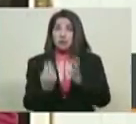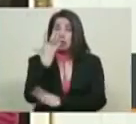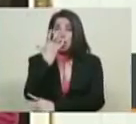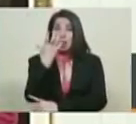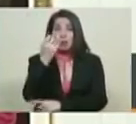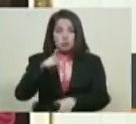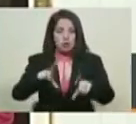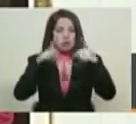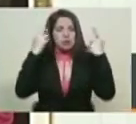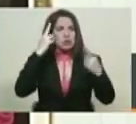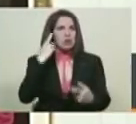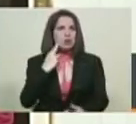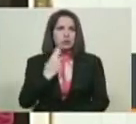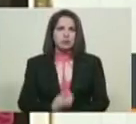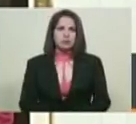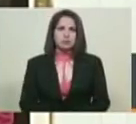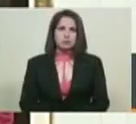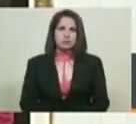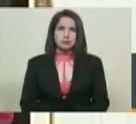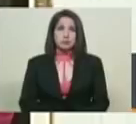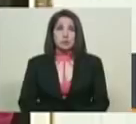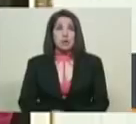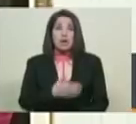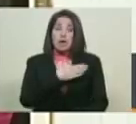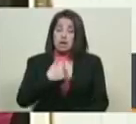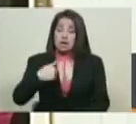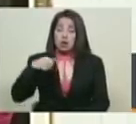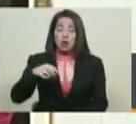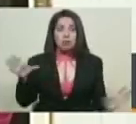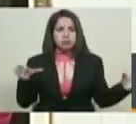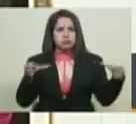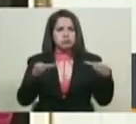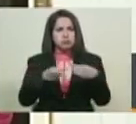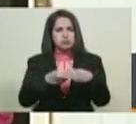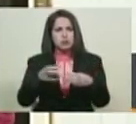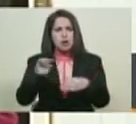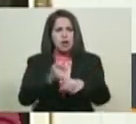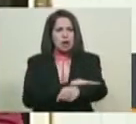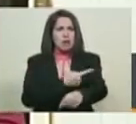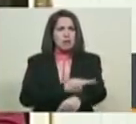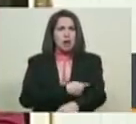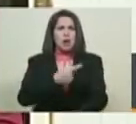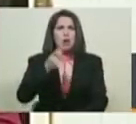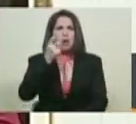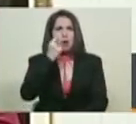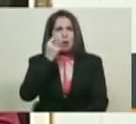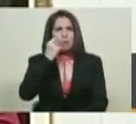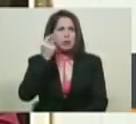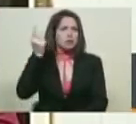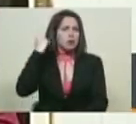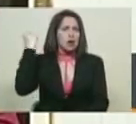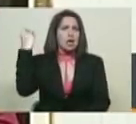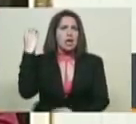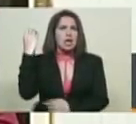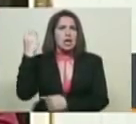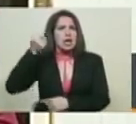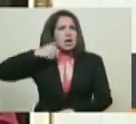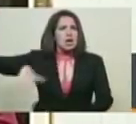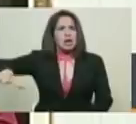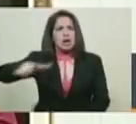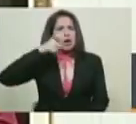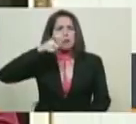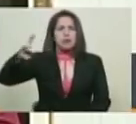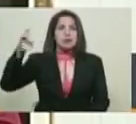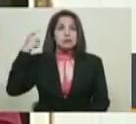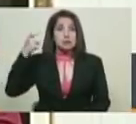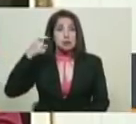quise, queridos hermanos, campesinos, campesinas, que empezaron bailando la música recia